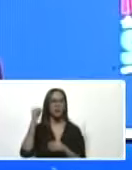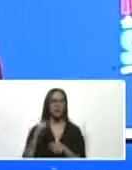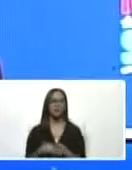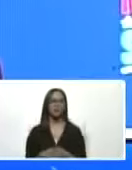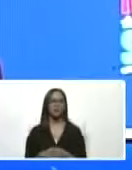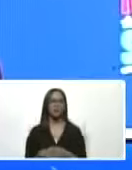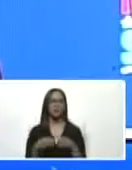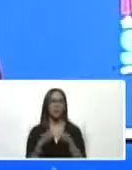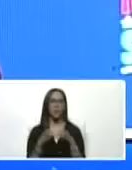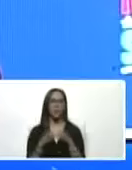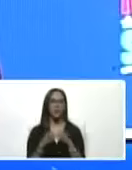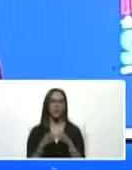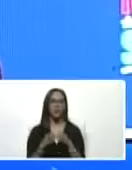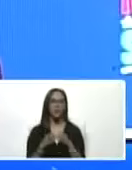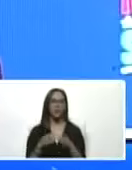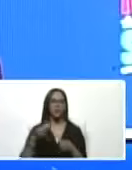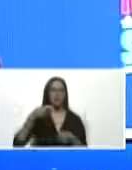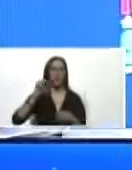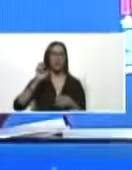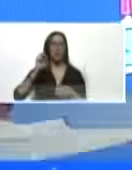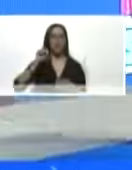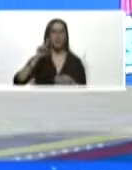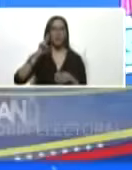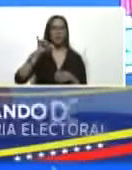el compañero Henry Hernández.